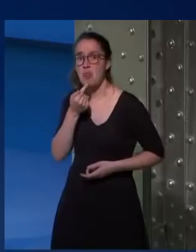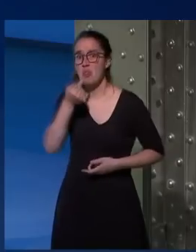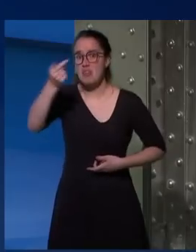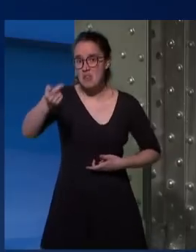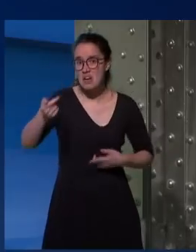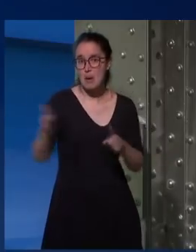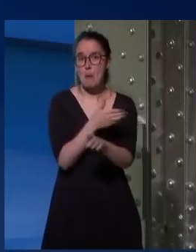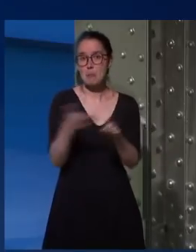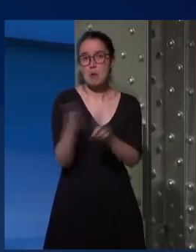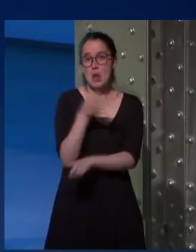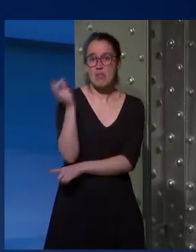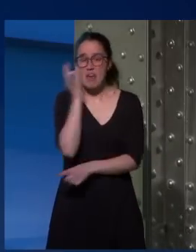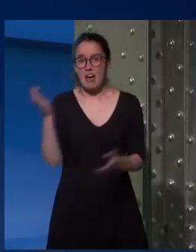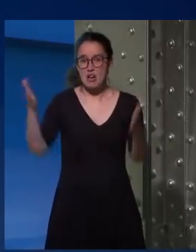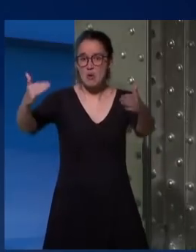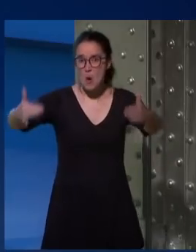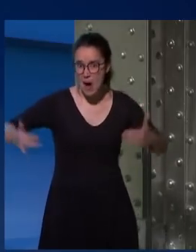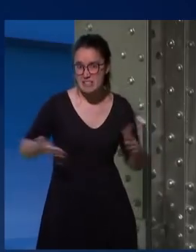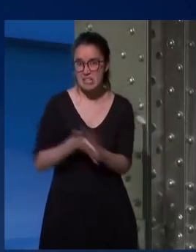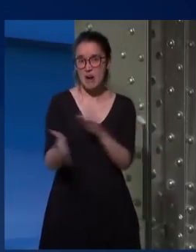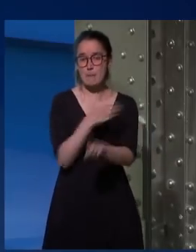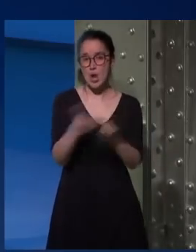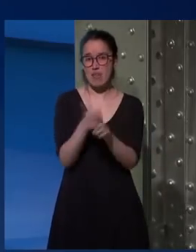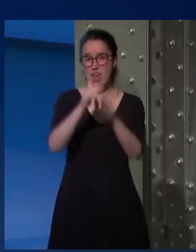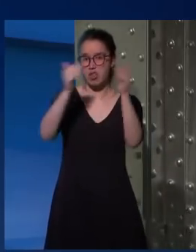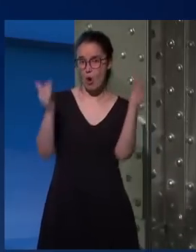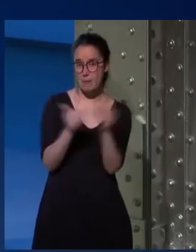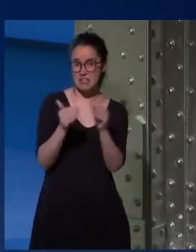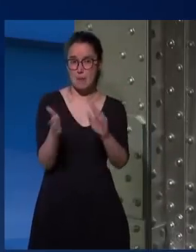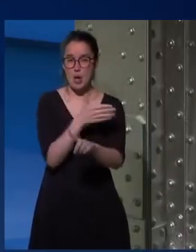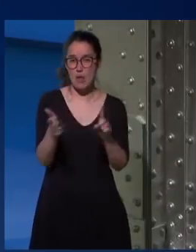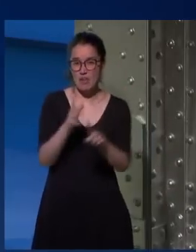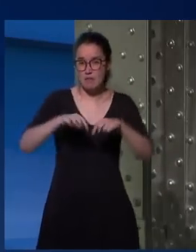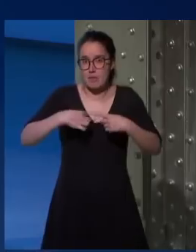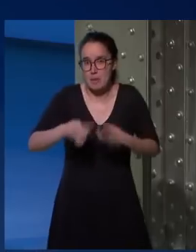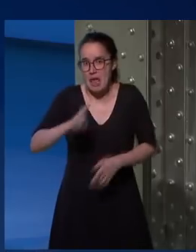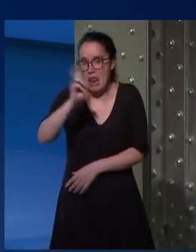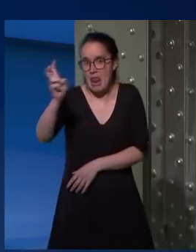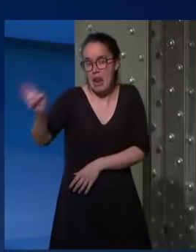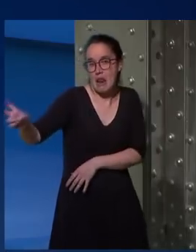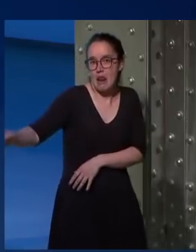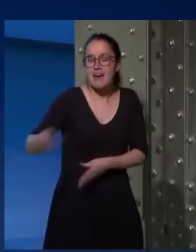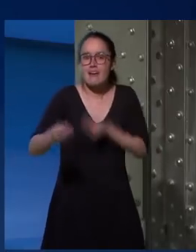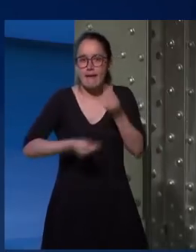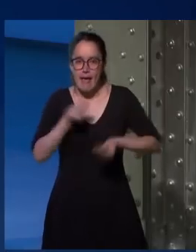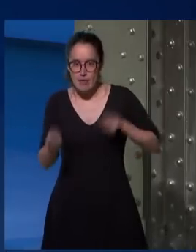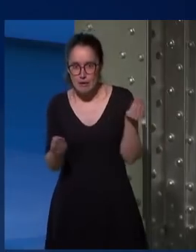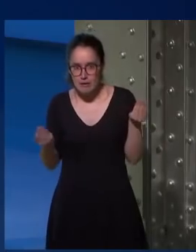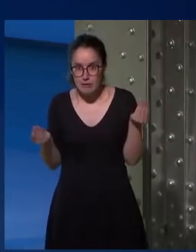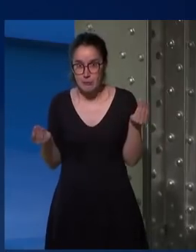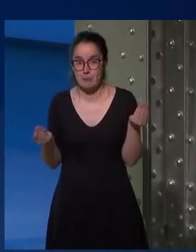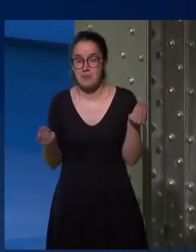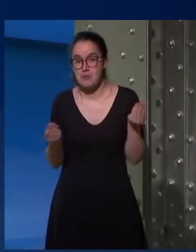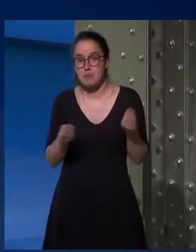que no existe la violencia de género, que es violencia doméstica, violencia intrafamiliar, etcétera, etcétera. ¿Y qué hacen? En lugar